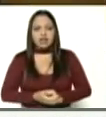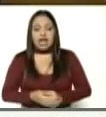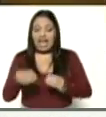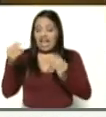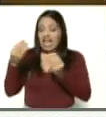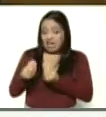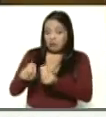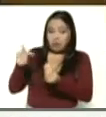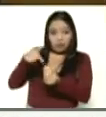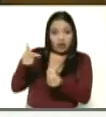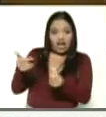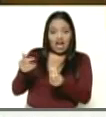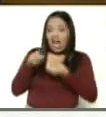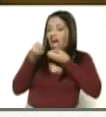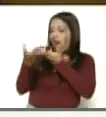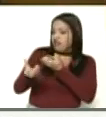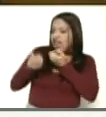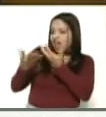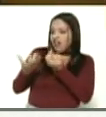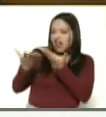ocurre, pero no hacen nada.